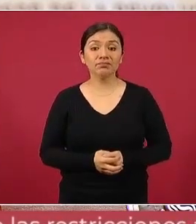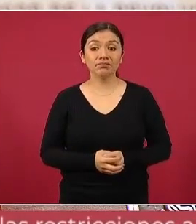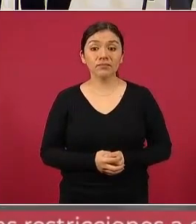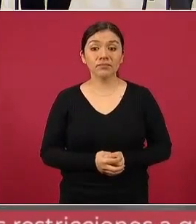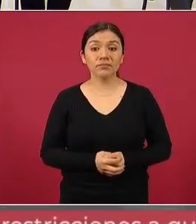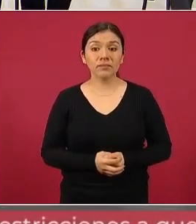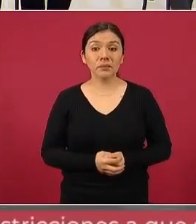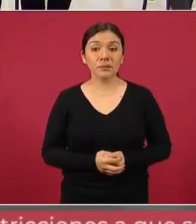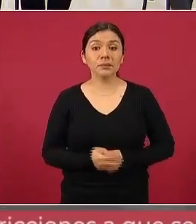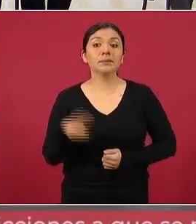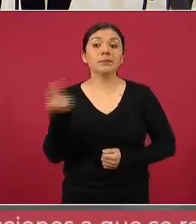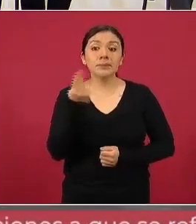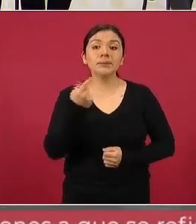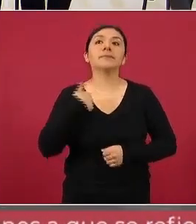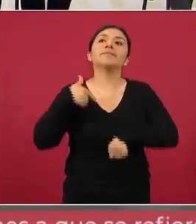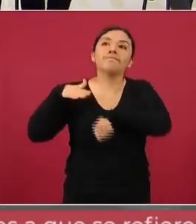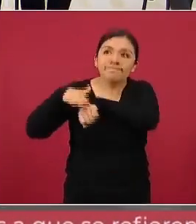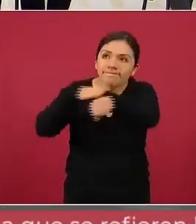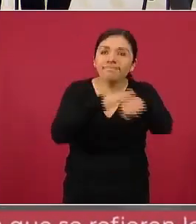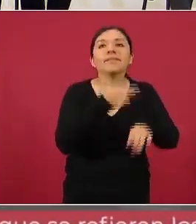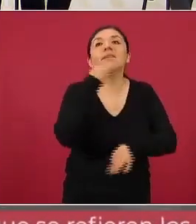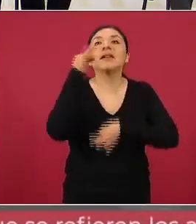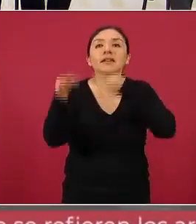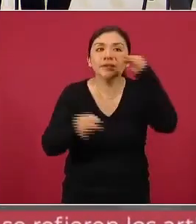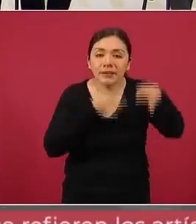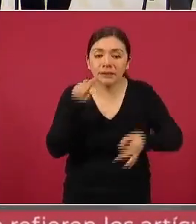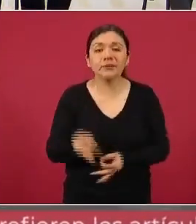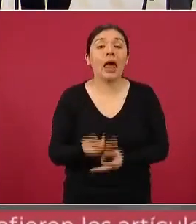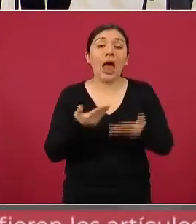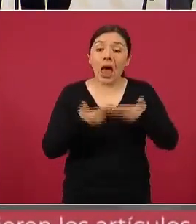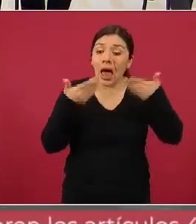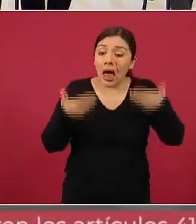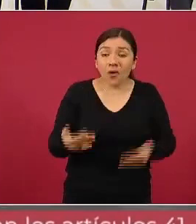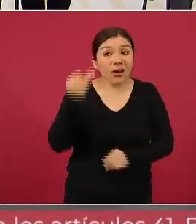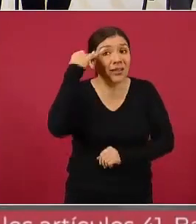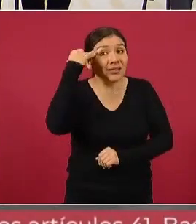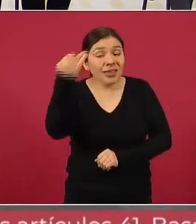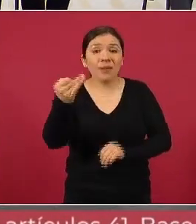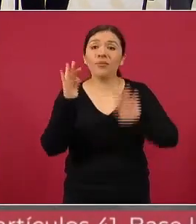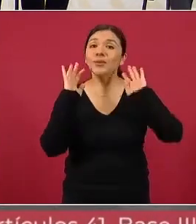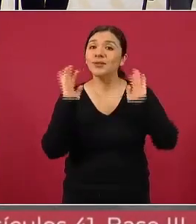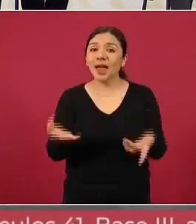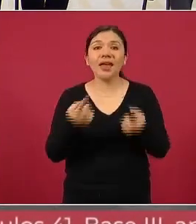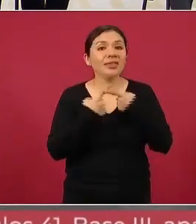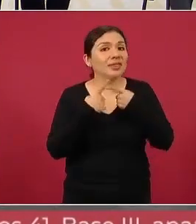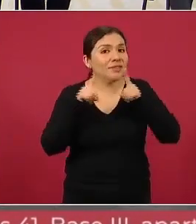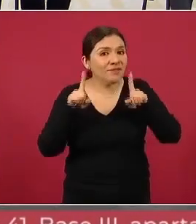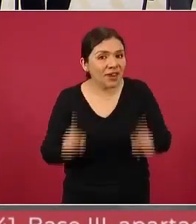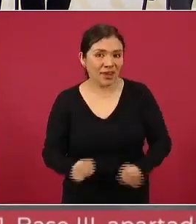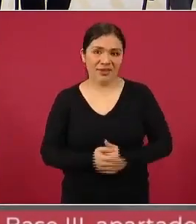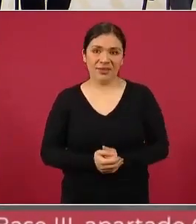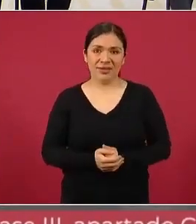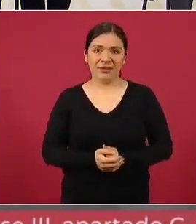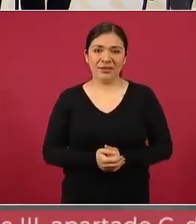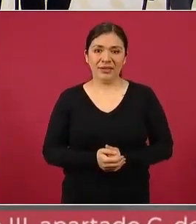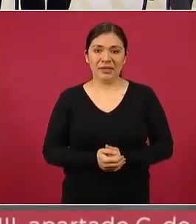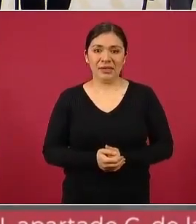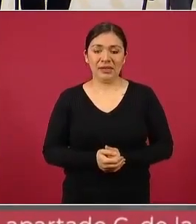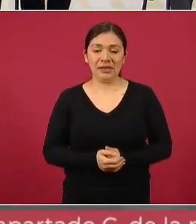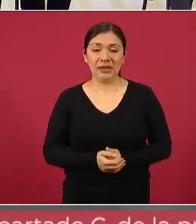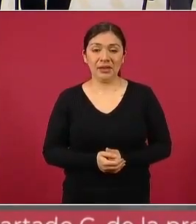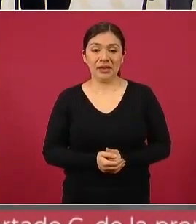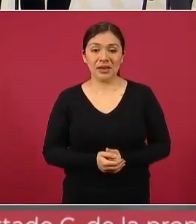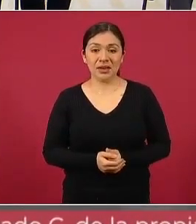Tenemos que estarles diciendo, ya no es el tiempo en que